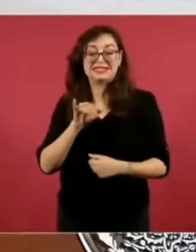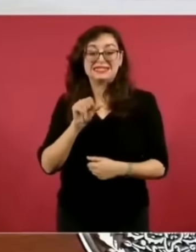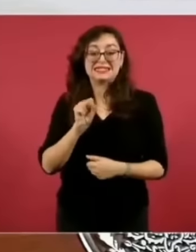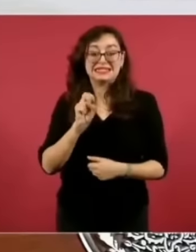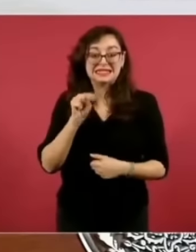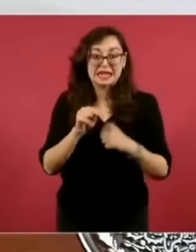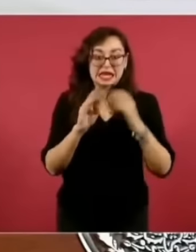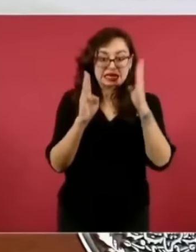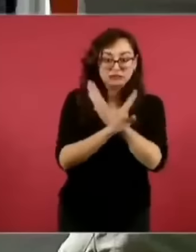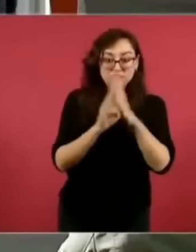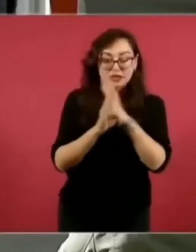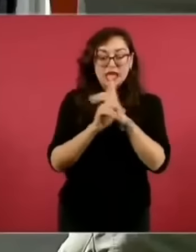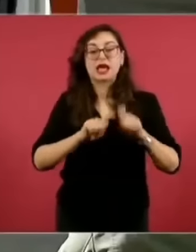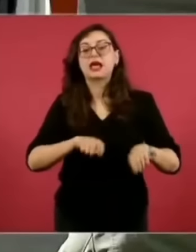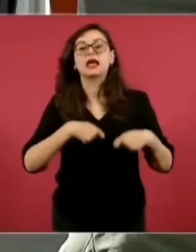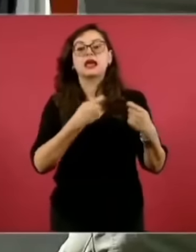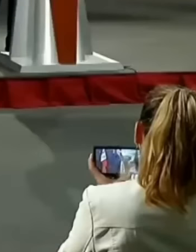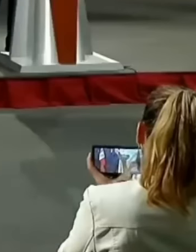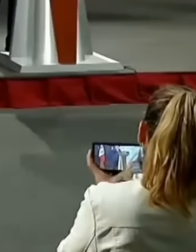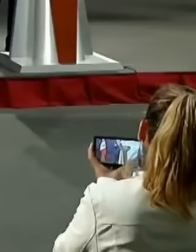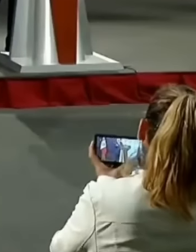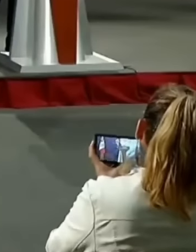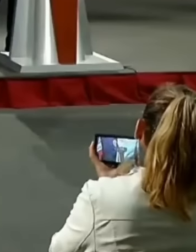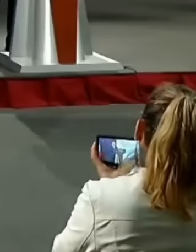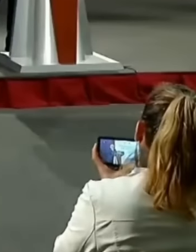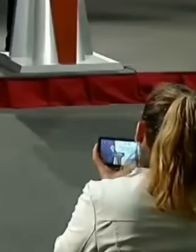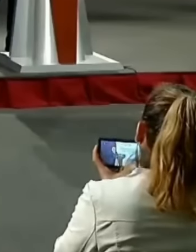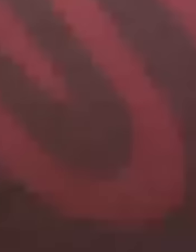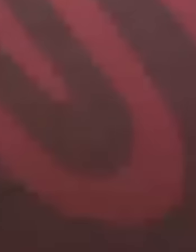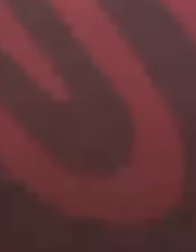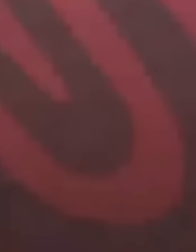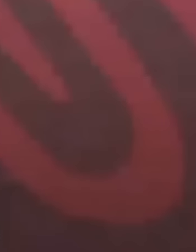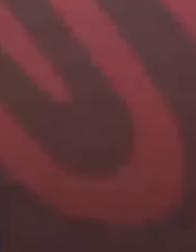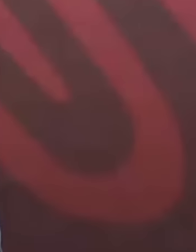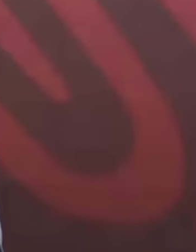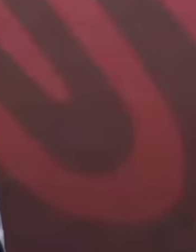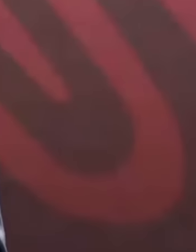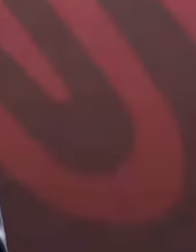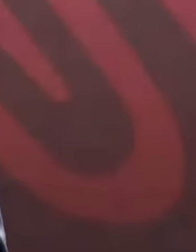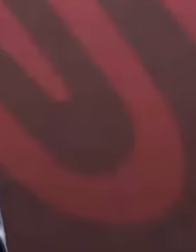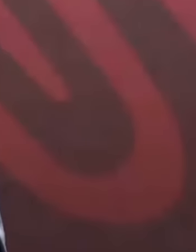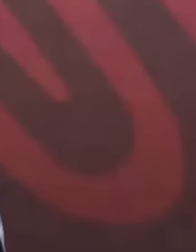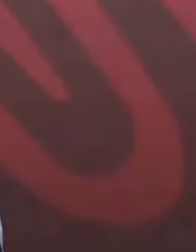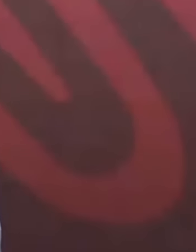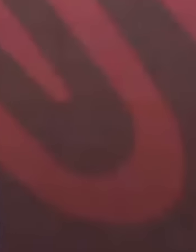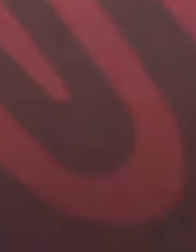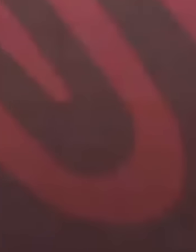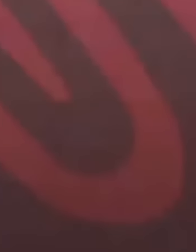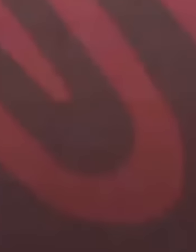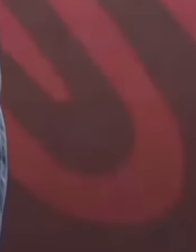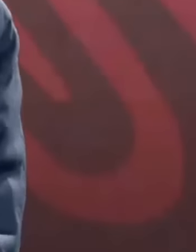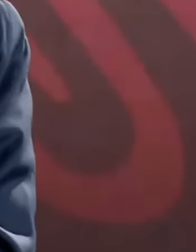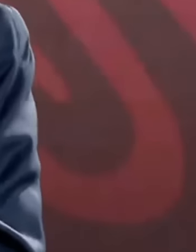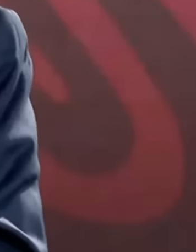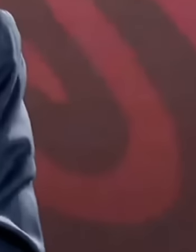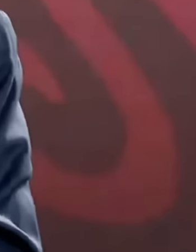gobierno, cuando precisamente García Luna estaba de secretario de Seguridad. Valdés,